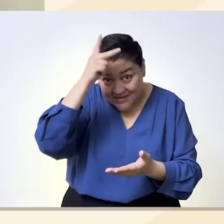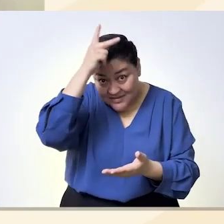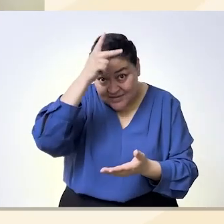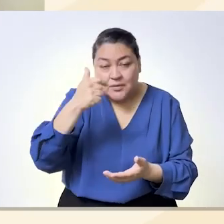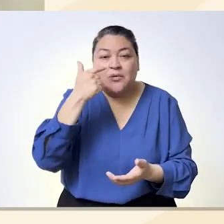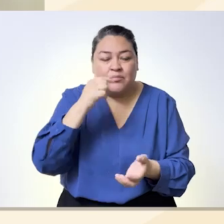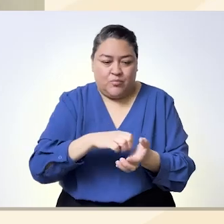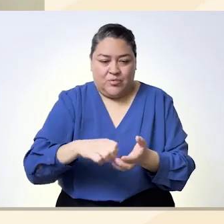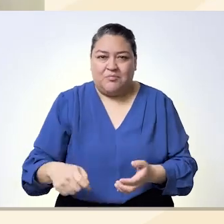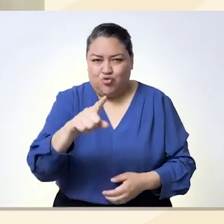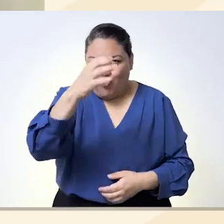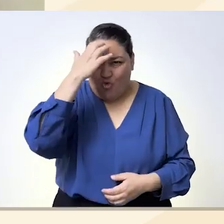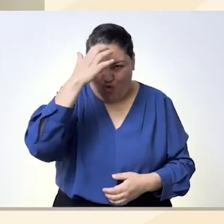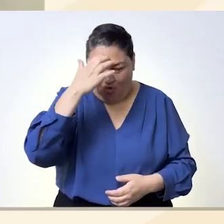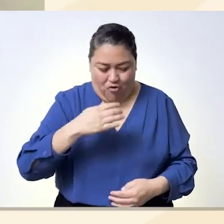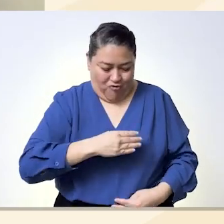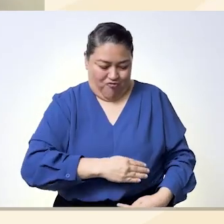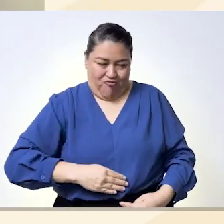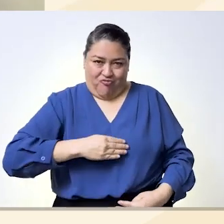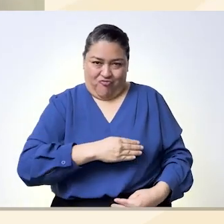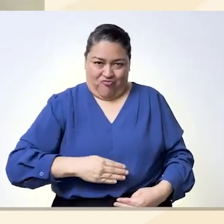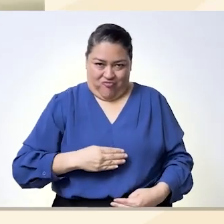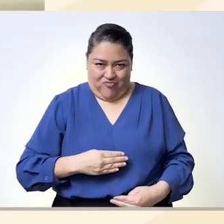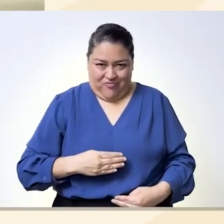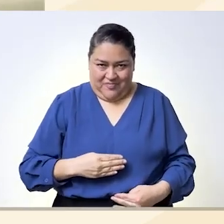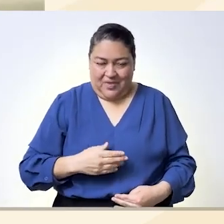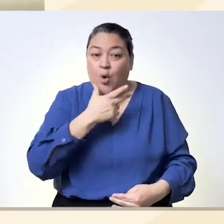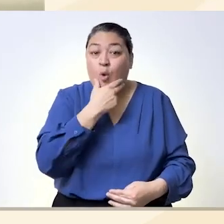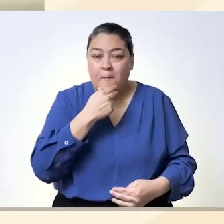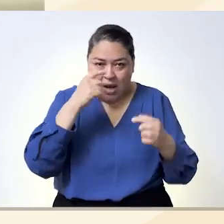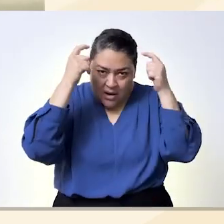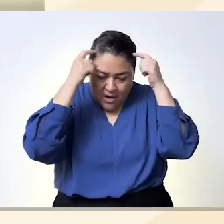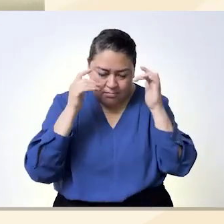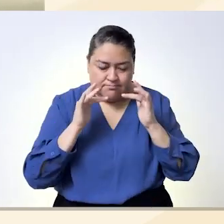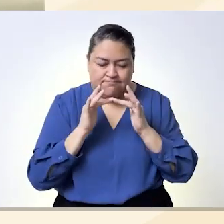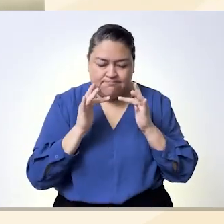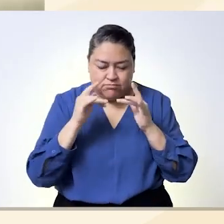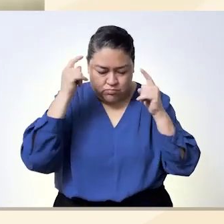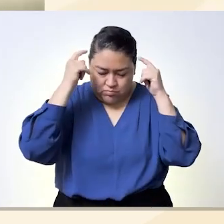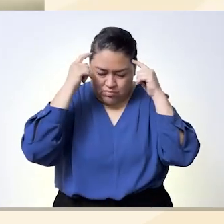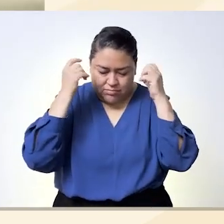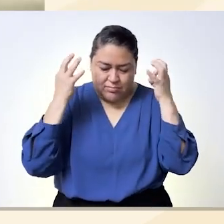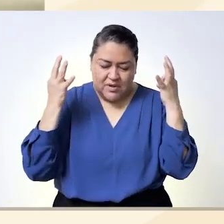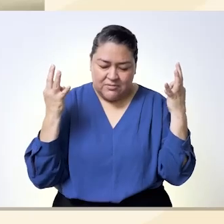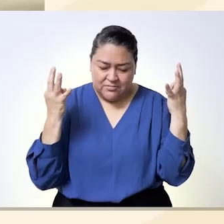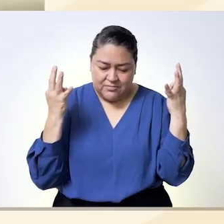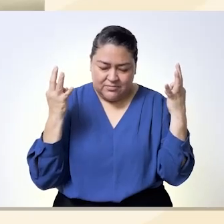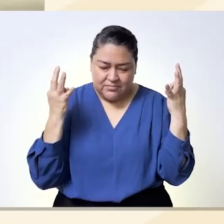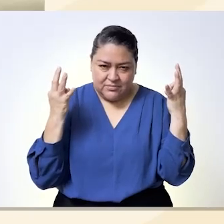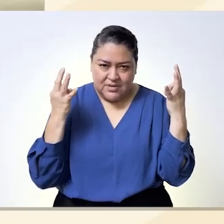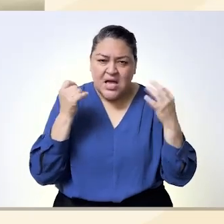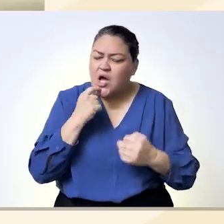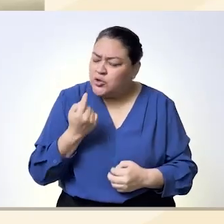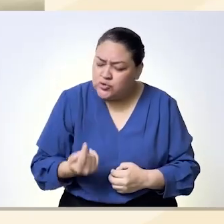la psiquiatría. Por ejemplo, un monje budista que ha meditado desde los 8 años y que ha cambiado su estructura neurológica es una persona